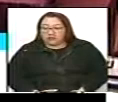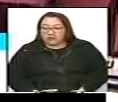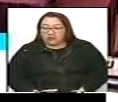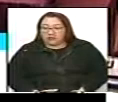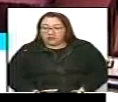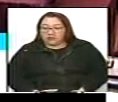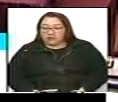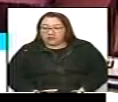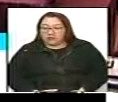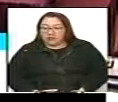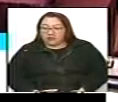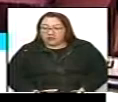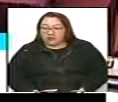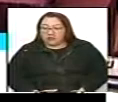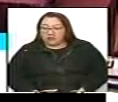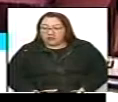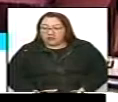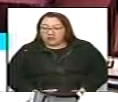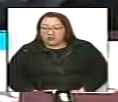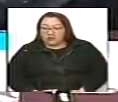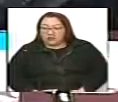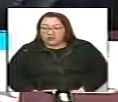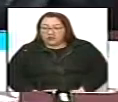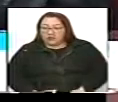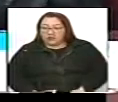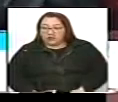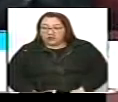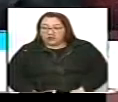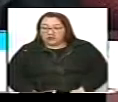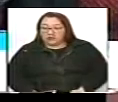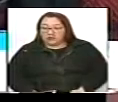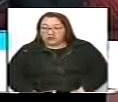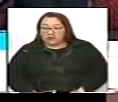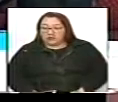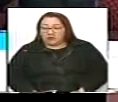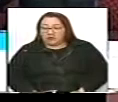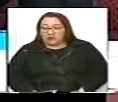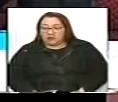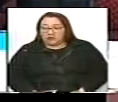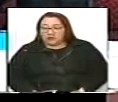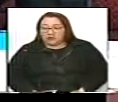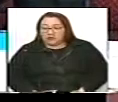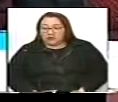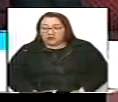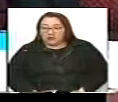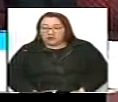caso, continúa el congresista Tapia. Estoy seguro que el congresista Tapia...